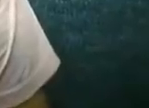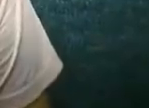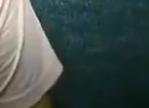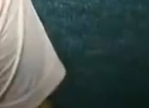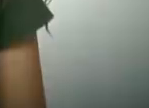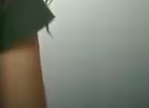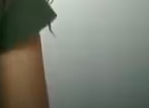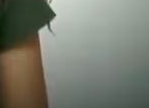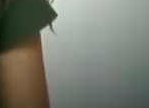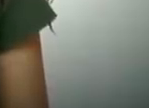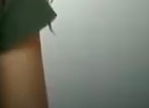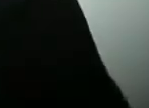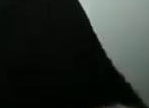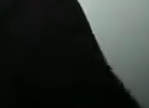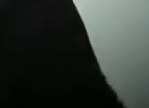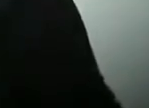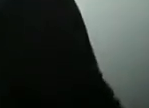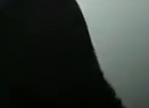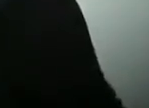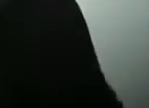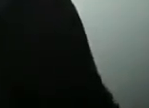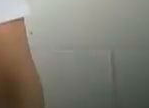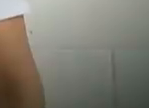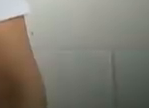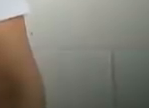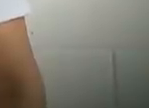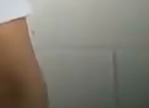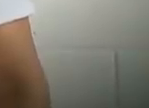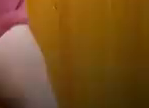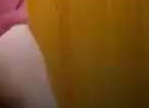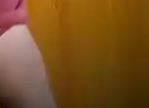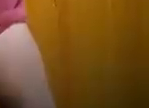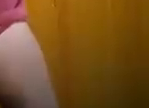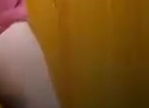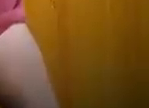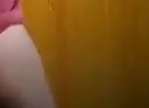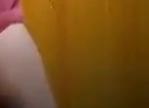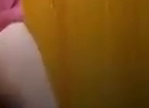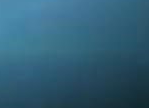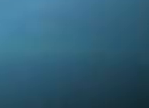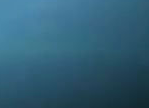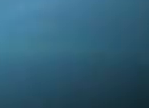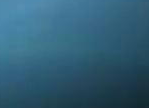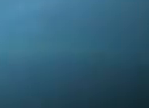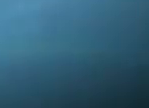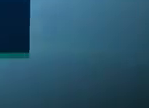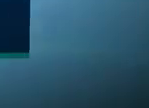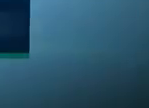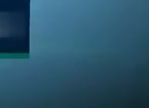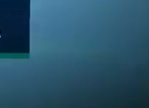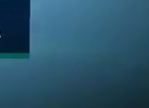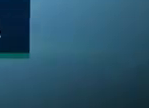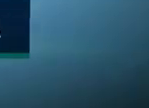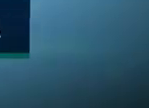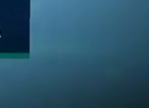Por ti. Por mí. Por mi familia. Por tu país. Quédate en casa.